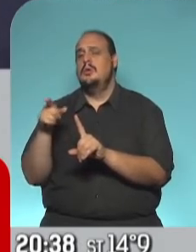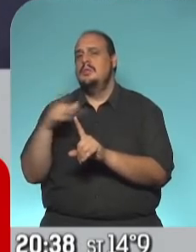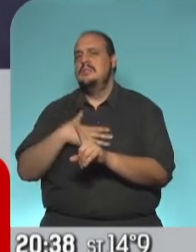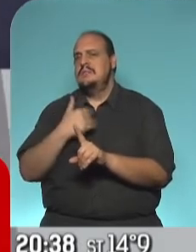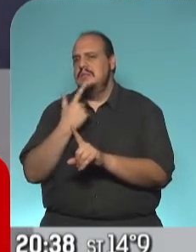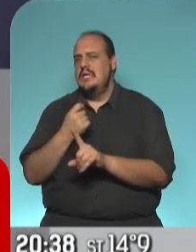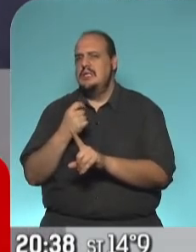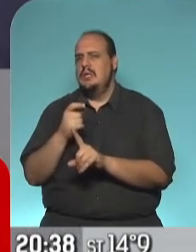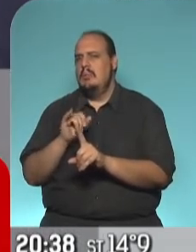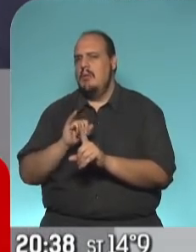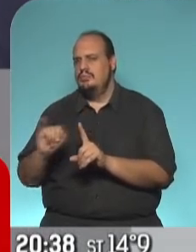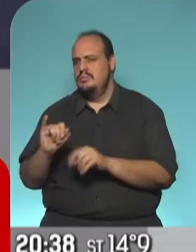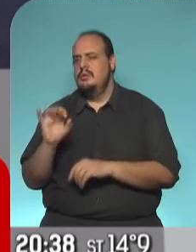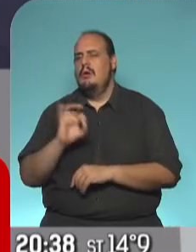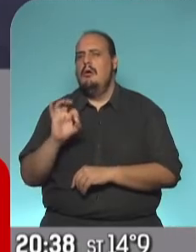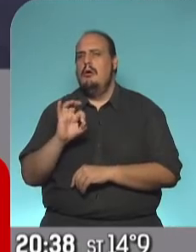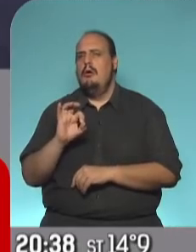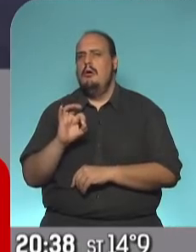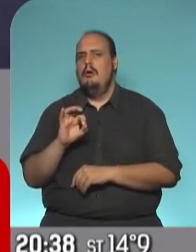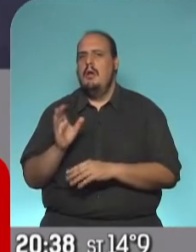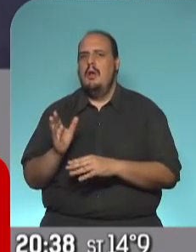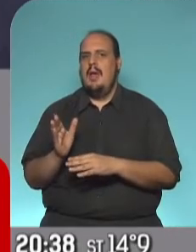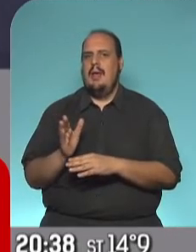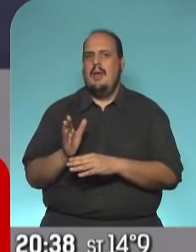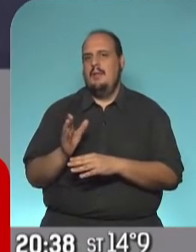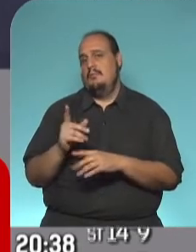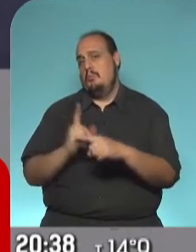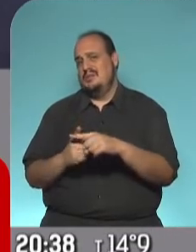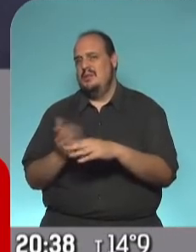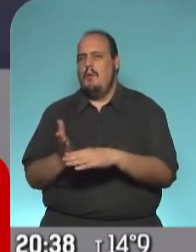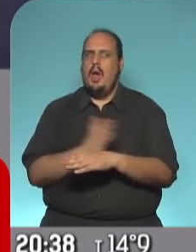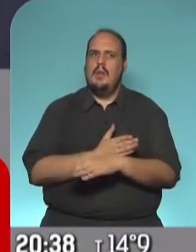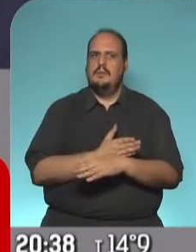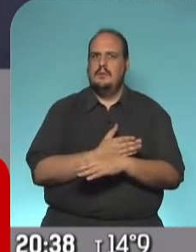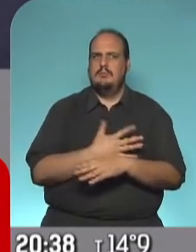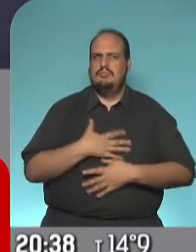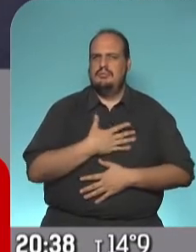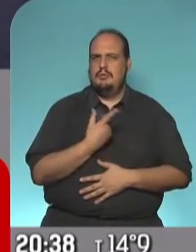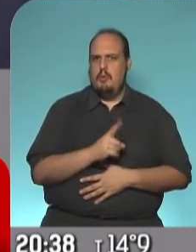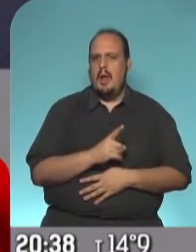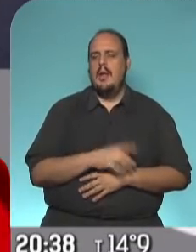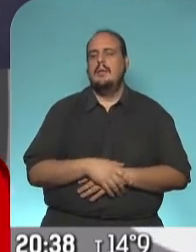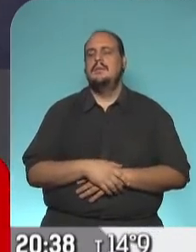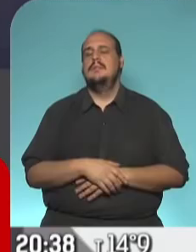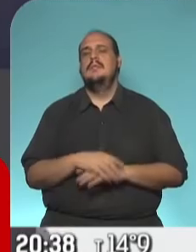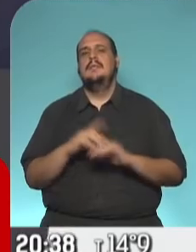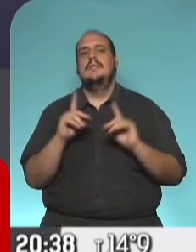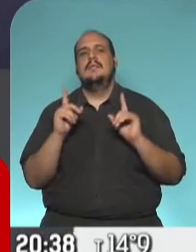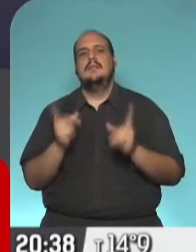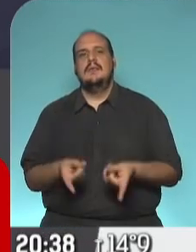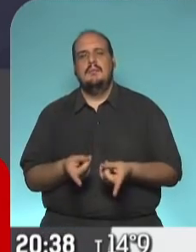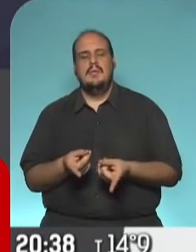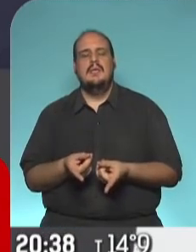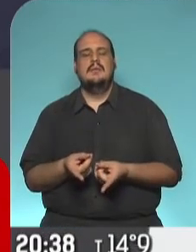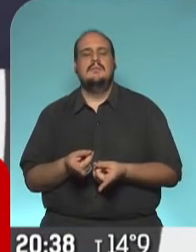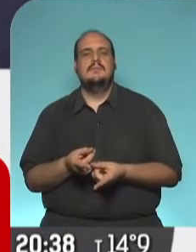de las horas previas a saberse positivo, y hasta incluso para traer